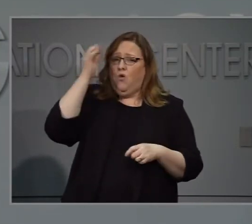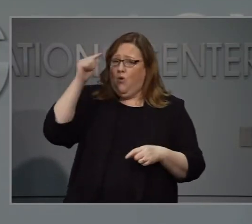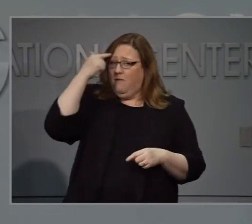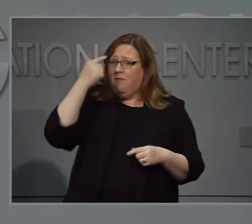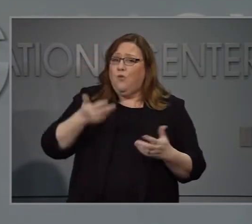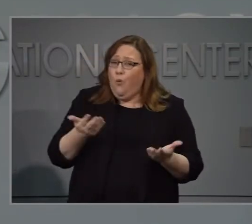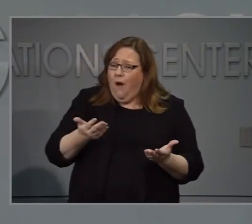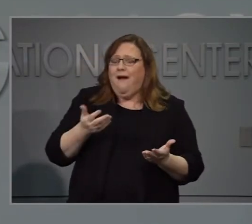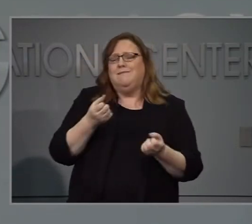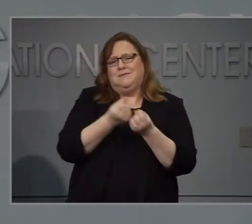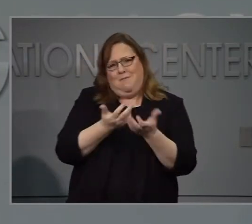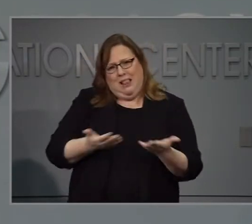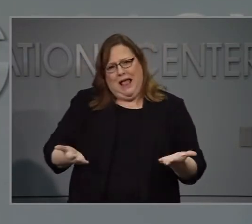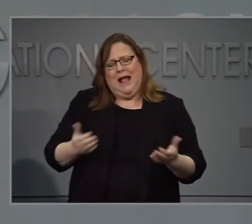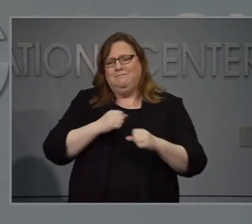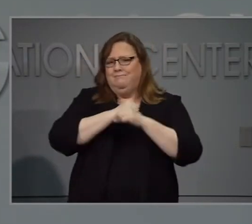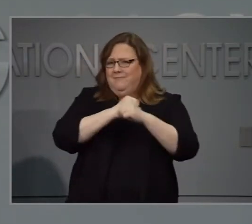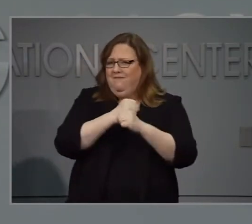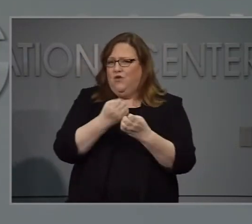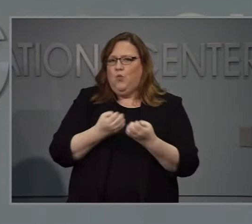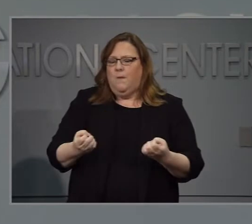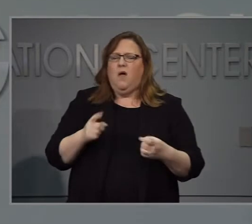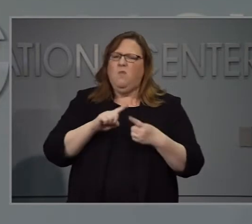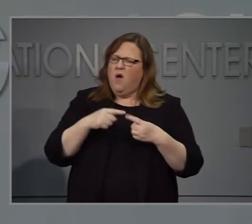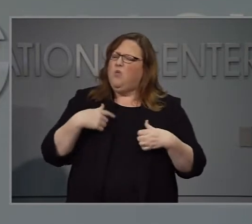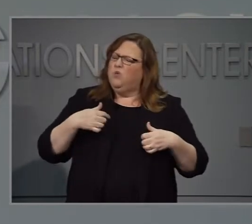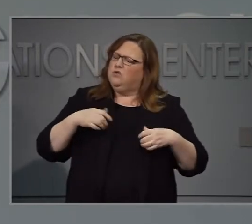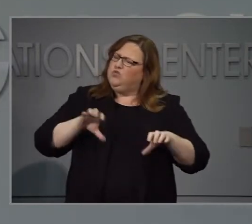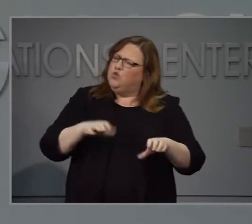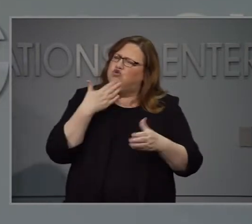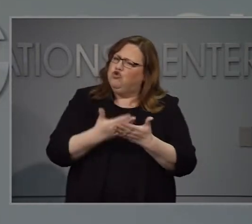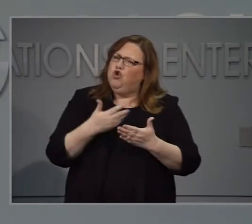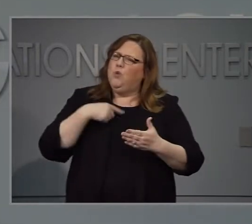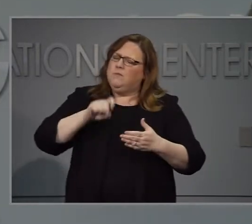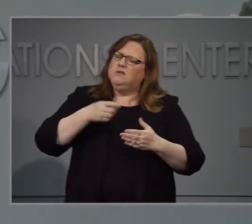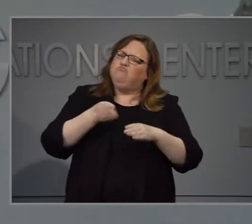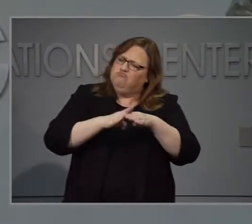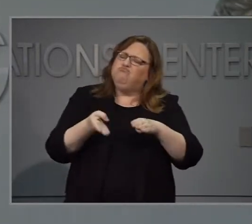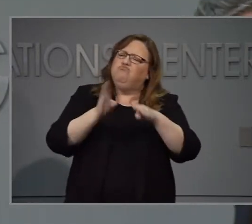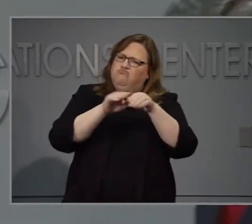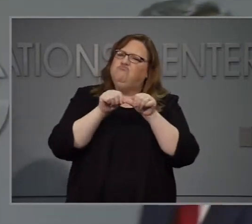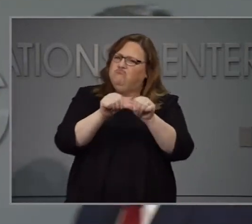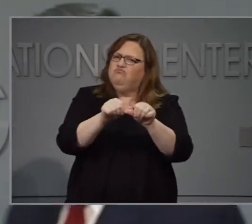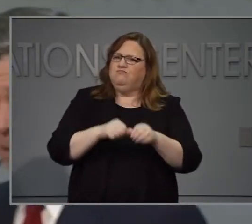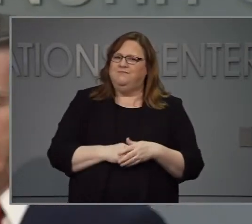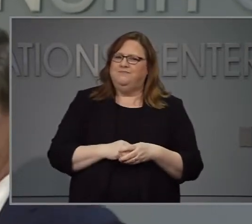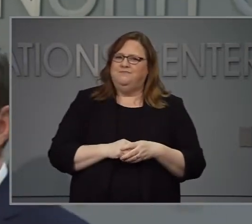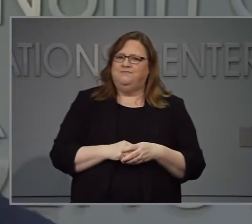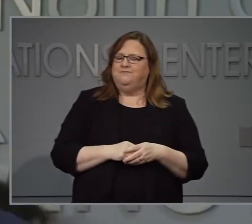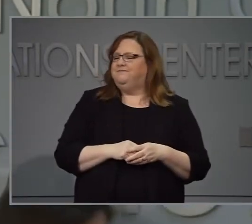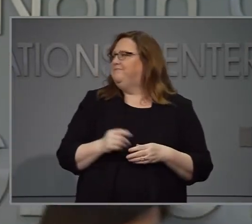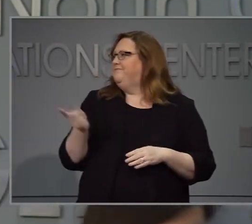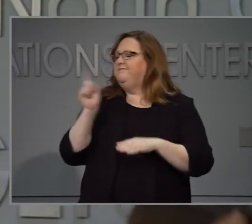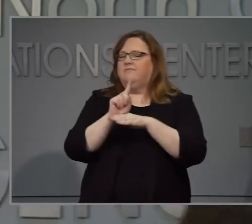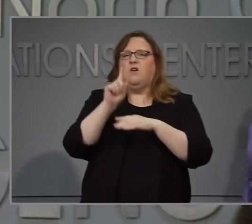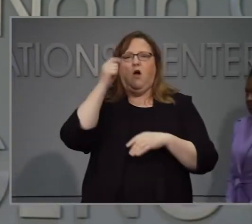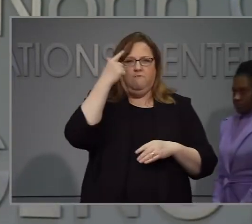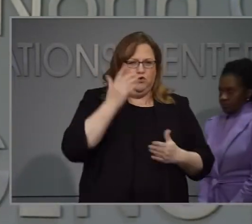de protección personal pero creo que vamos por una buena trayectoria conforme avanzamos en esto